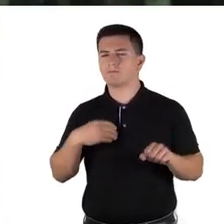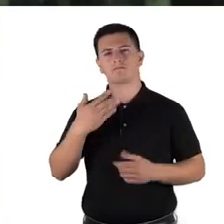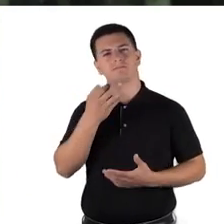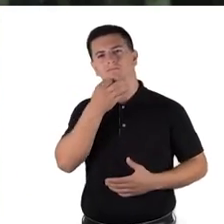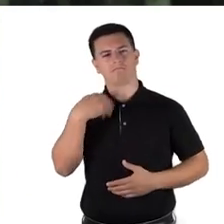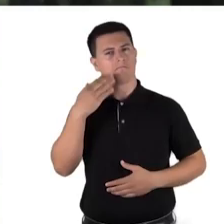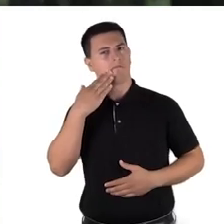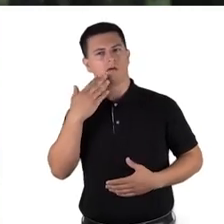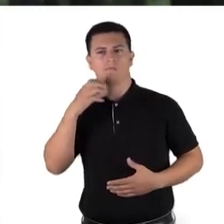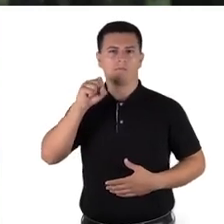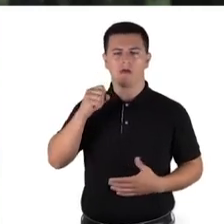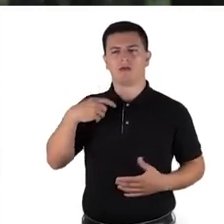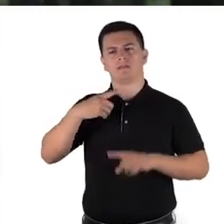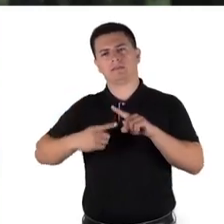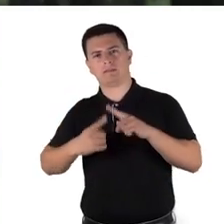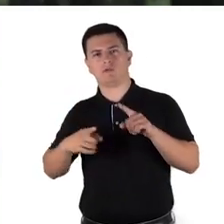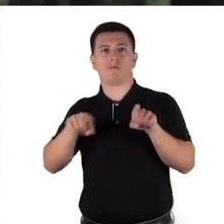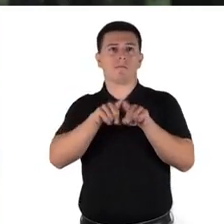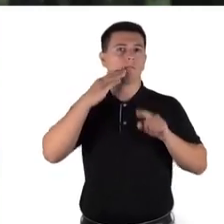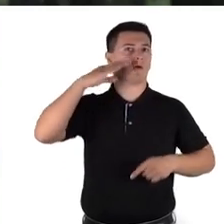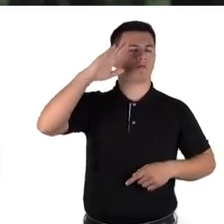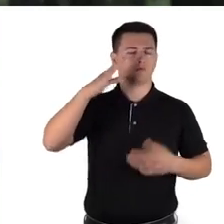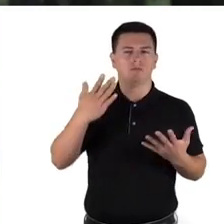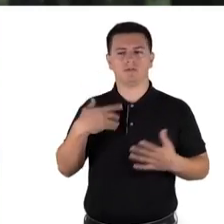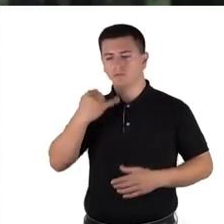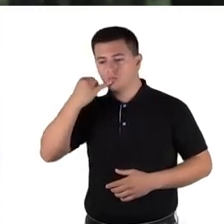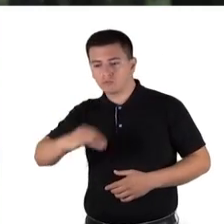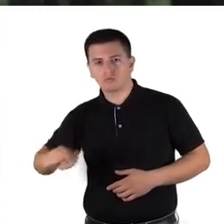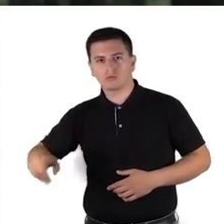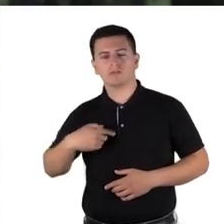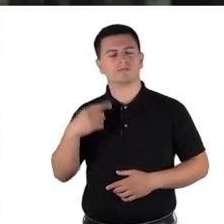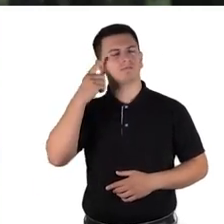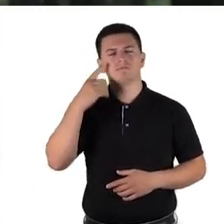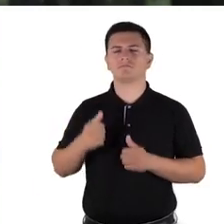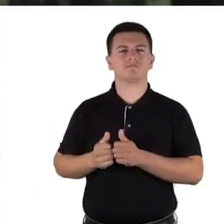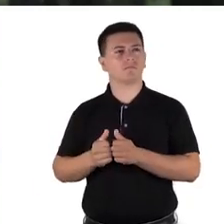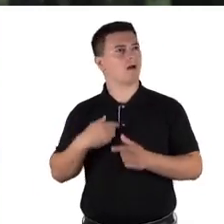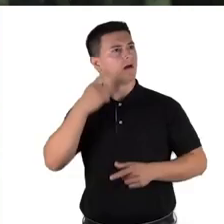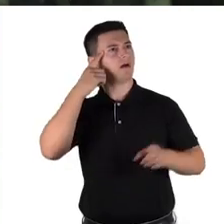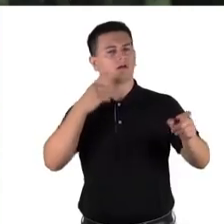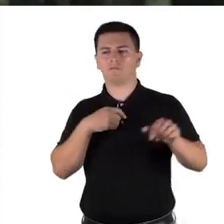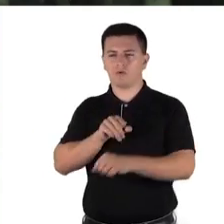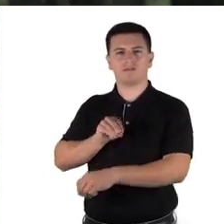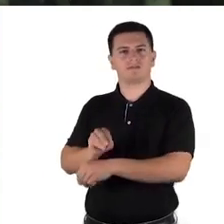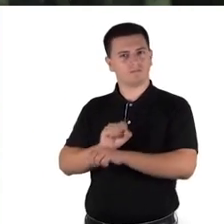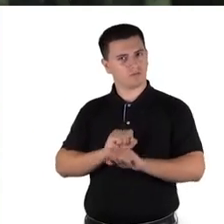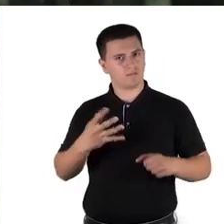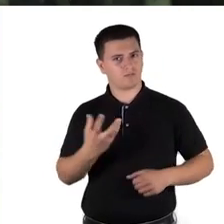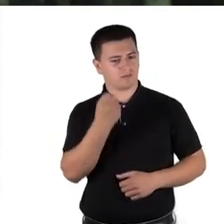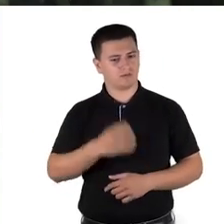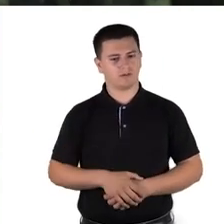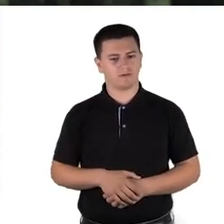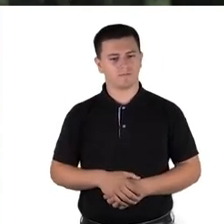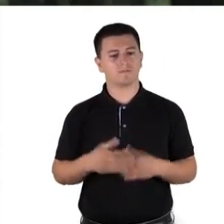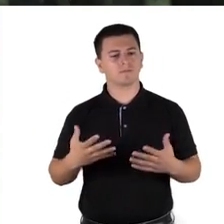enseñanza, sino dentro del vínculo, dentro de la interacción de mamá, papá, tío, hermano mayor, con el niño podamos aprovechar las